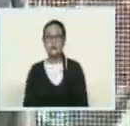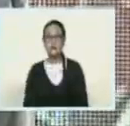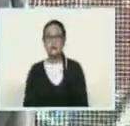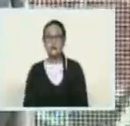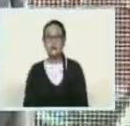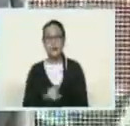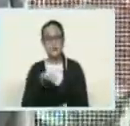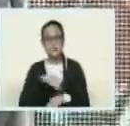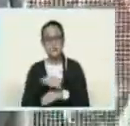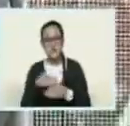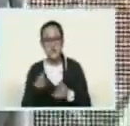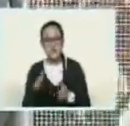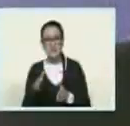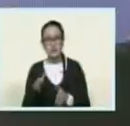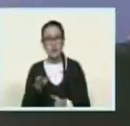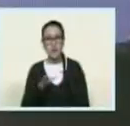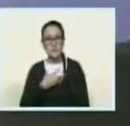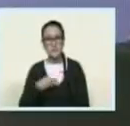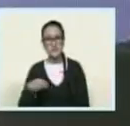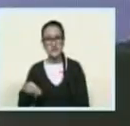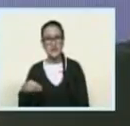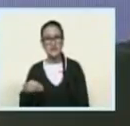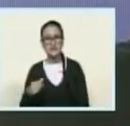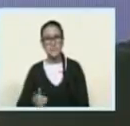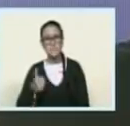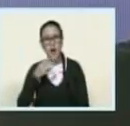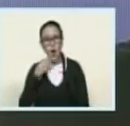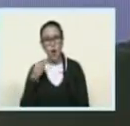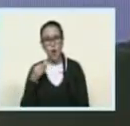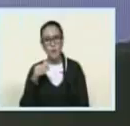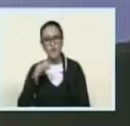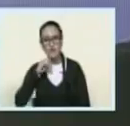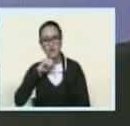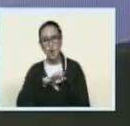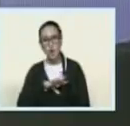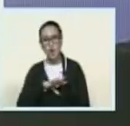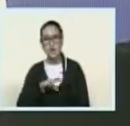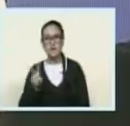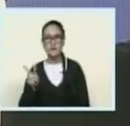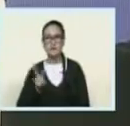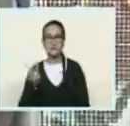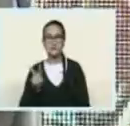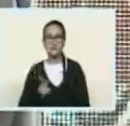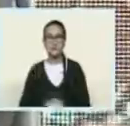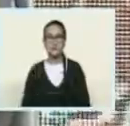Que ha sido el ministro de la presidencia de la República más joven de la historia del país.